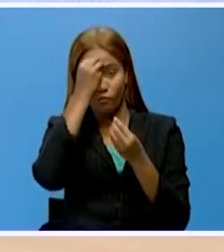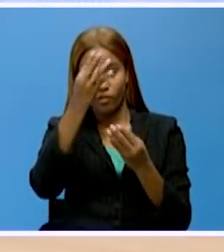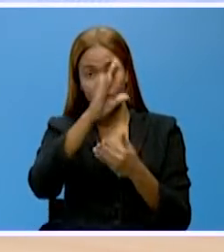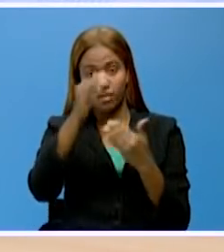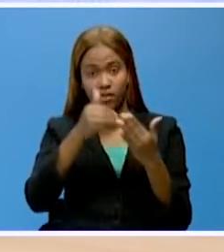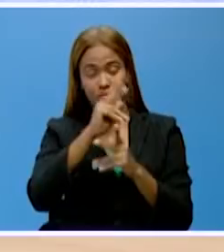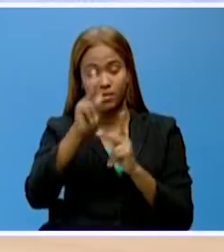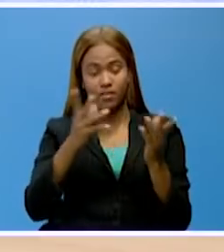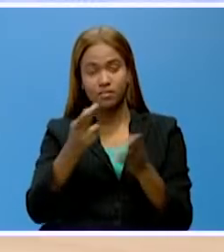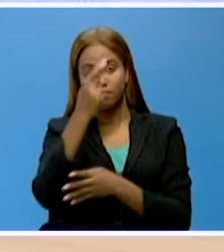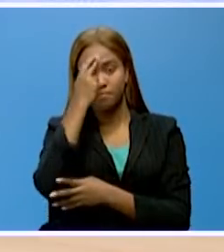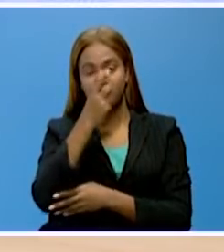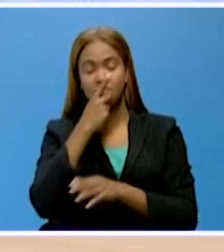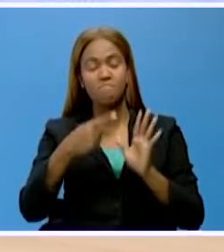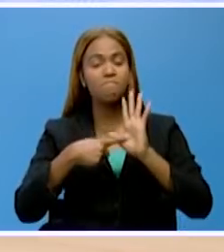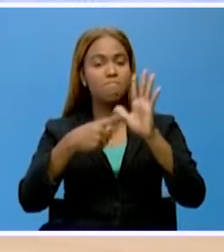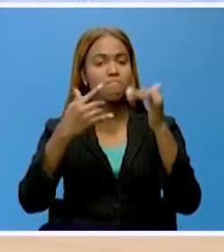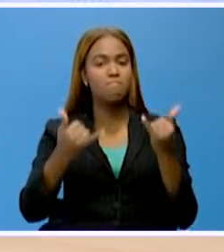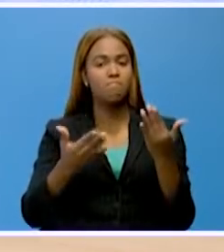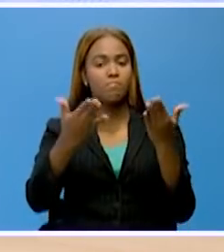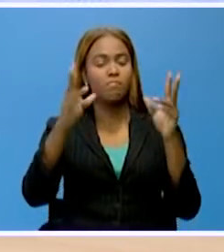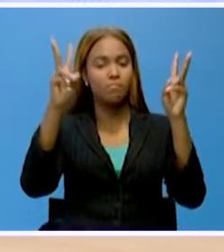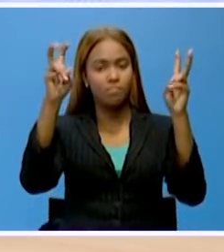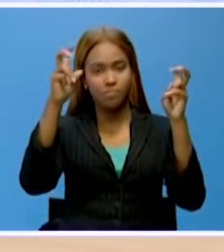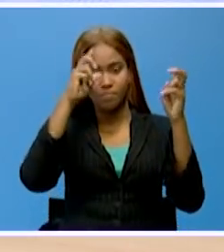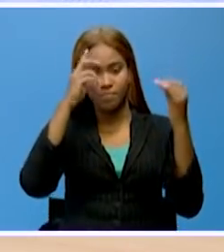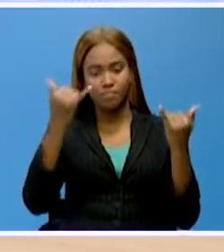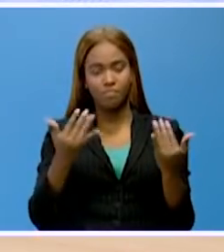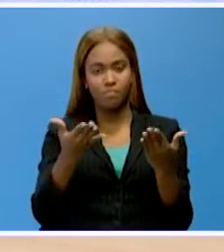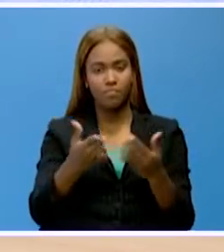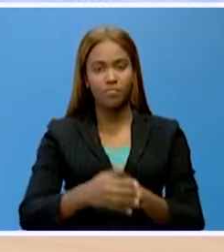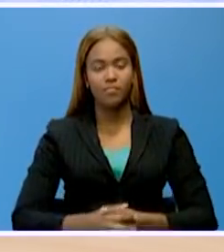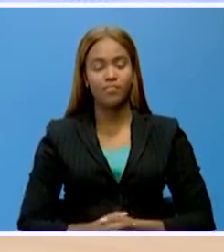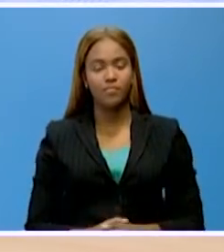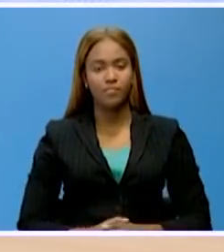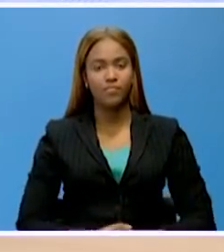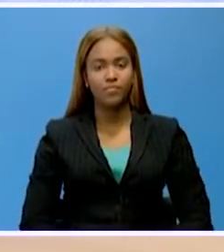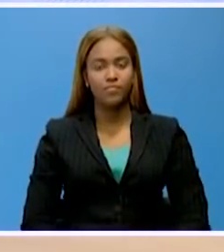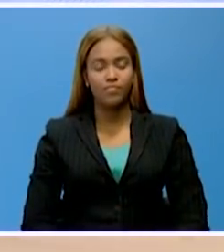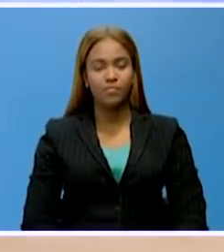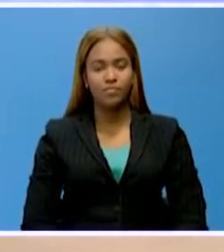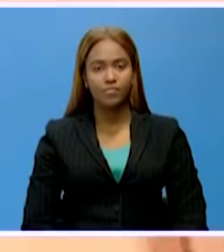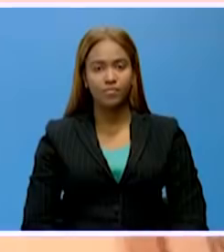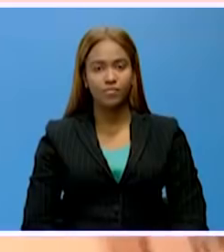de los dominicanos que les presento a continuación los titulares en esta jornada. Acompáñanos.